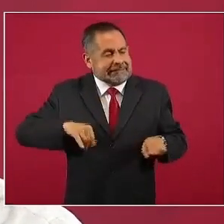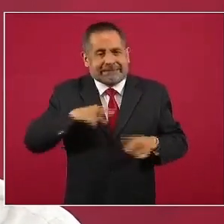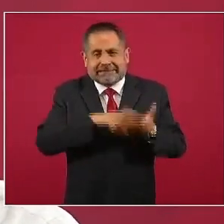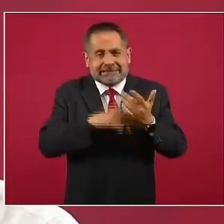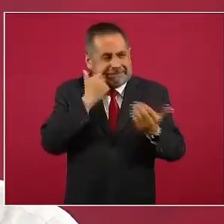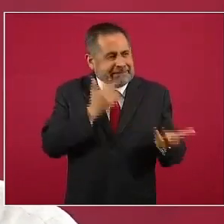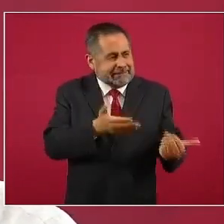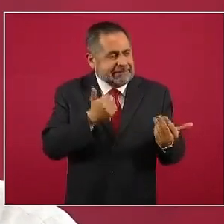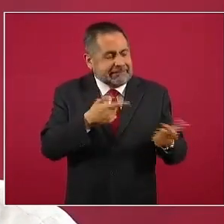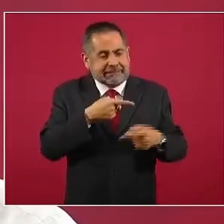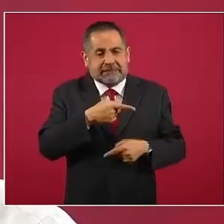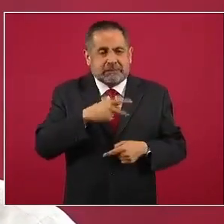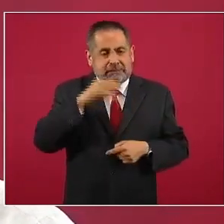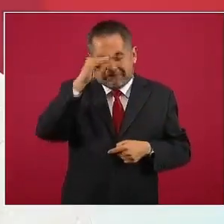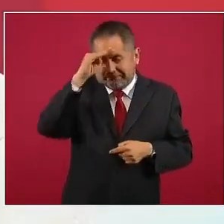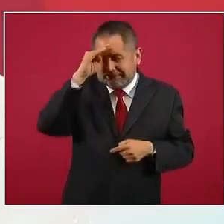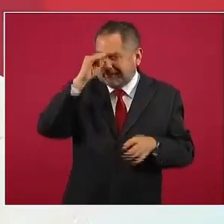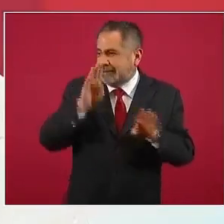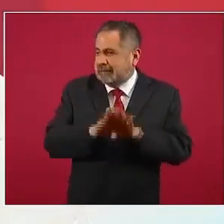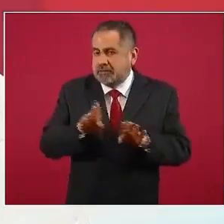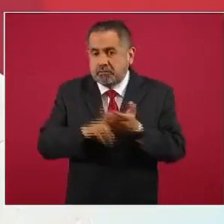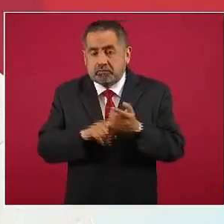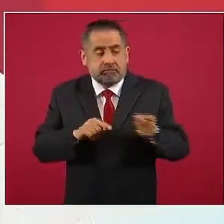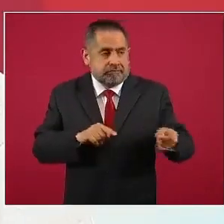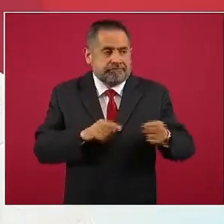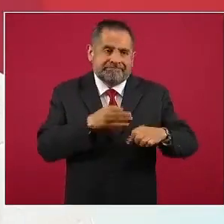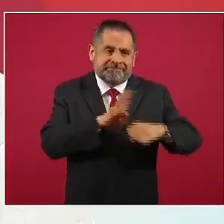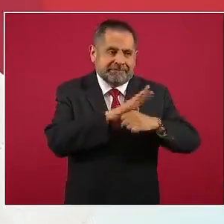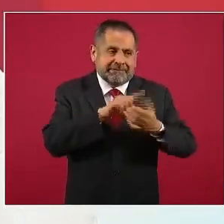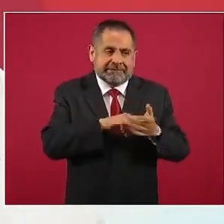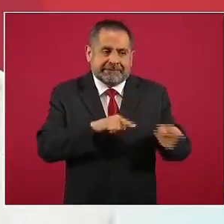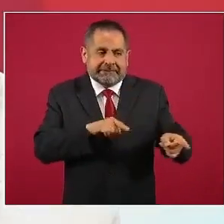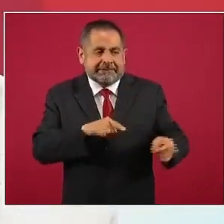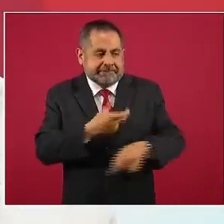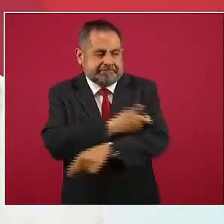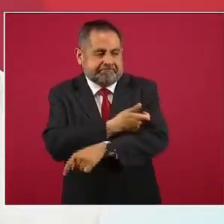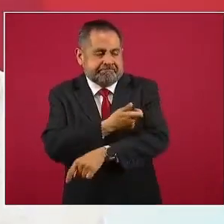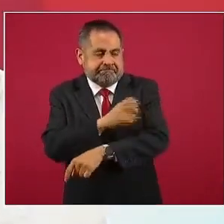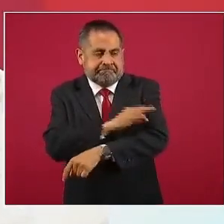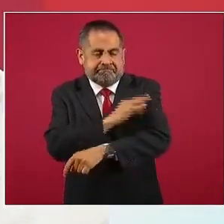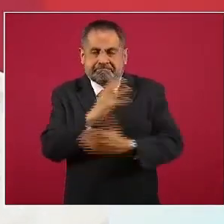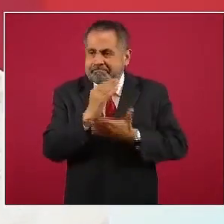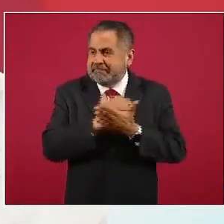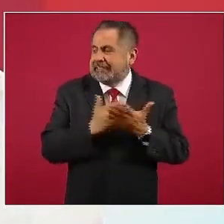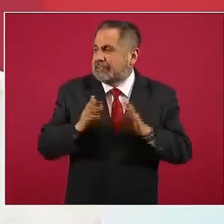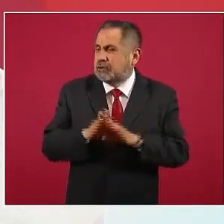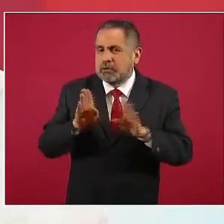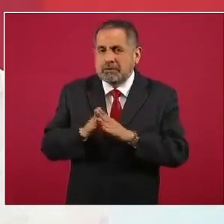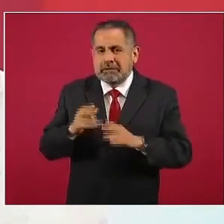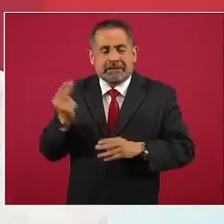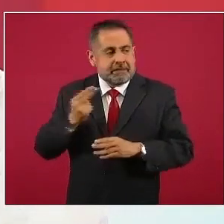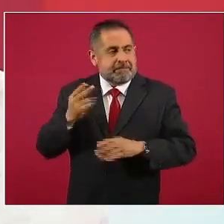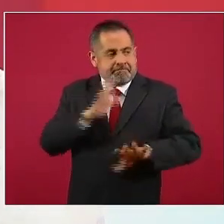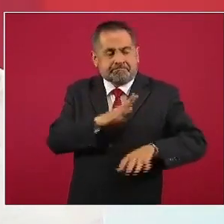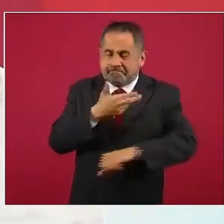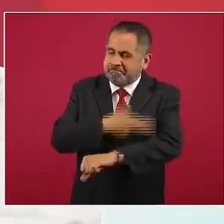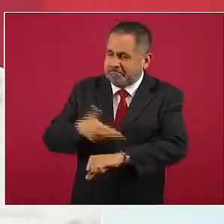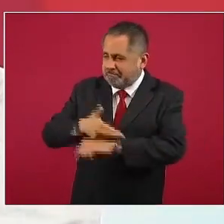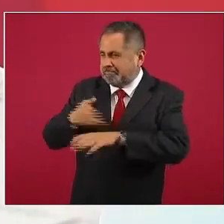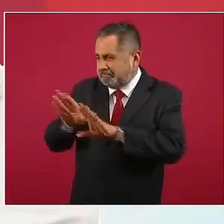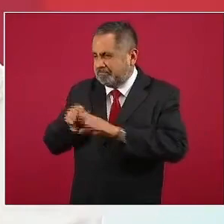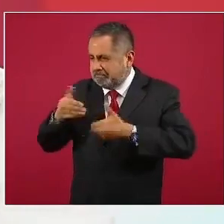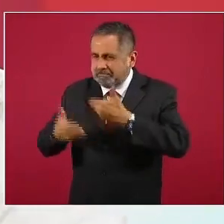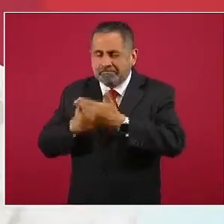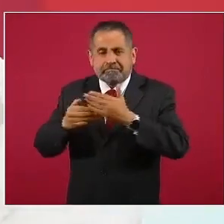en tener la vacuna COVID, que tiene esta tecnología, identificamos que tenemos que dar los pasos necesarios para